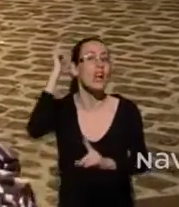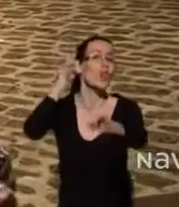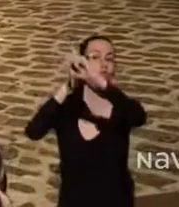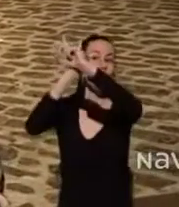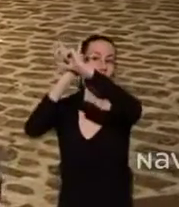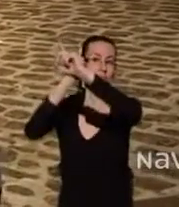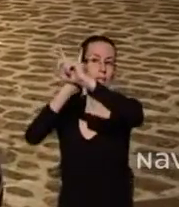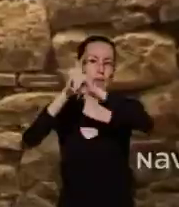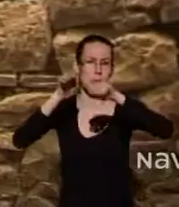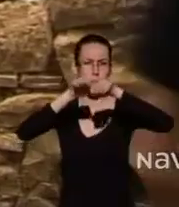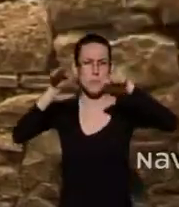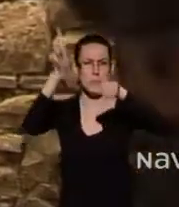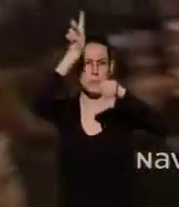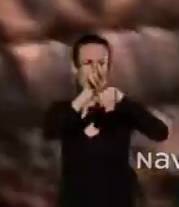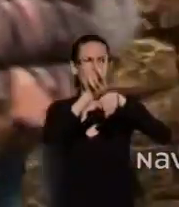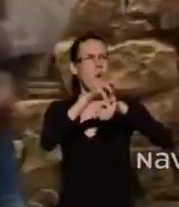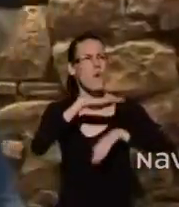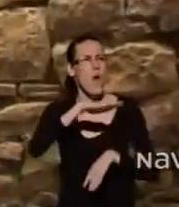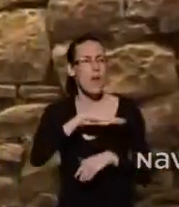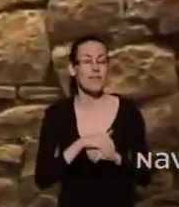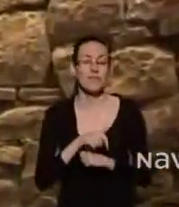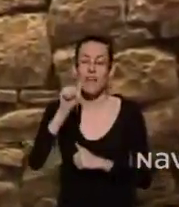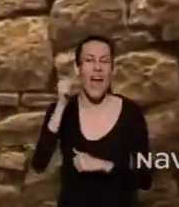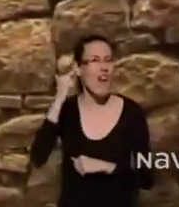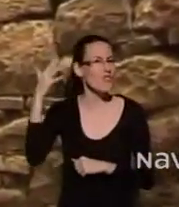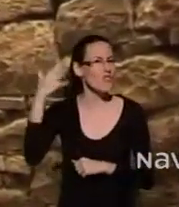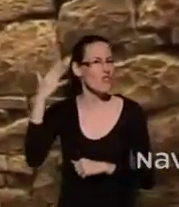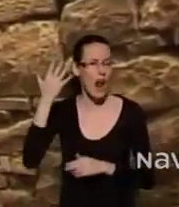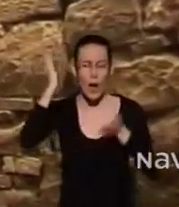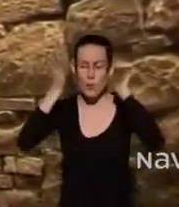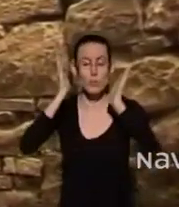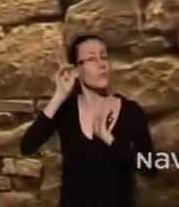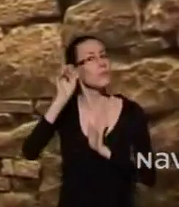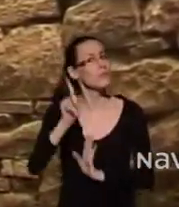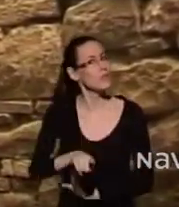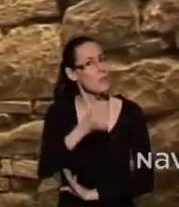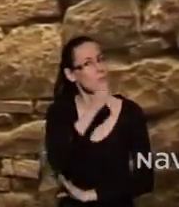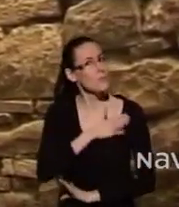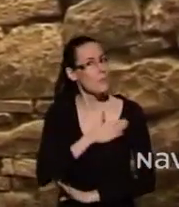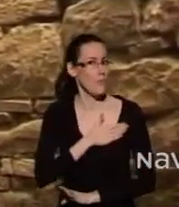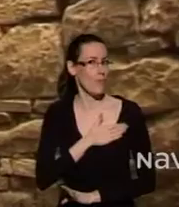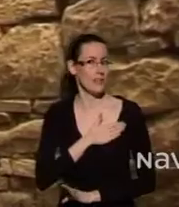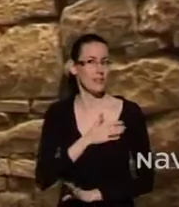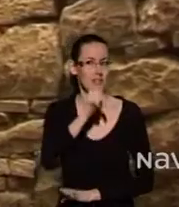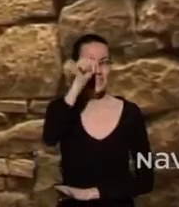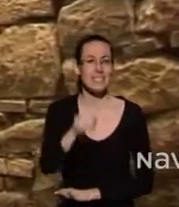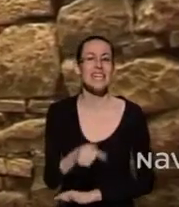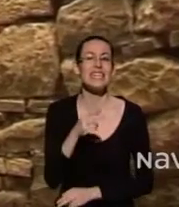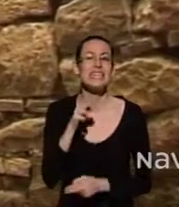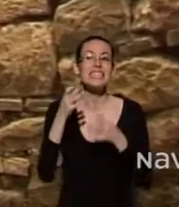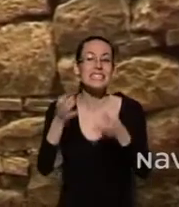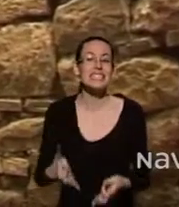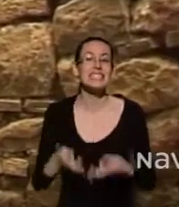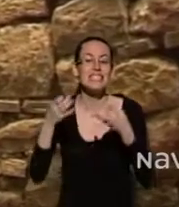decían todo lo que se le ocurría. Tenemos fama de brutos, pero también de nobles. Aquí lo que siempre se ha llamado es los kios. ¡Hola! ¿Qué hay,